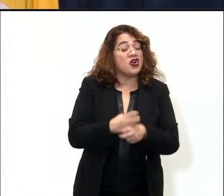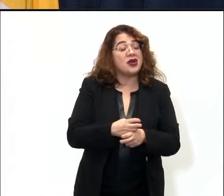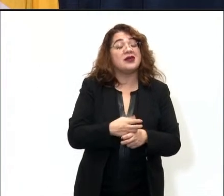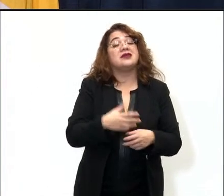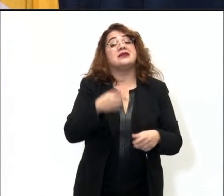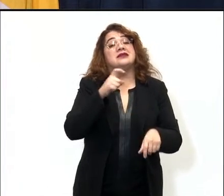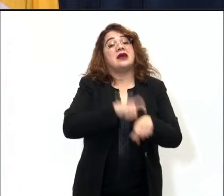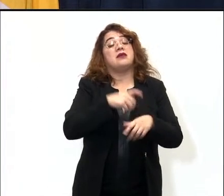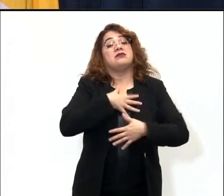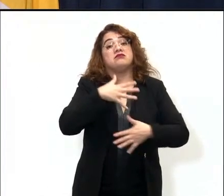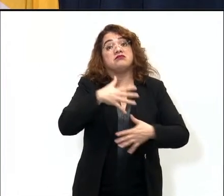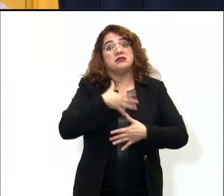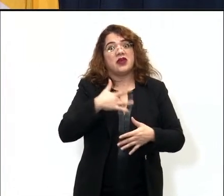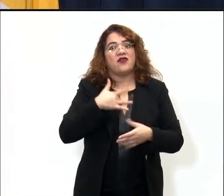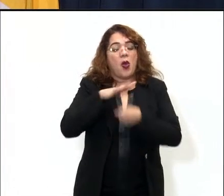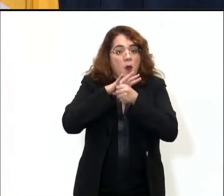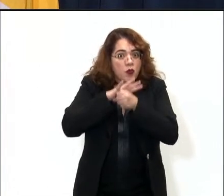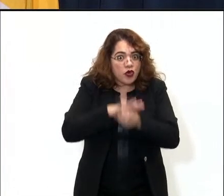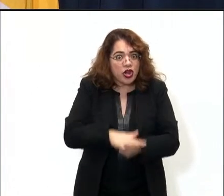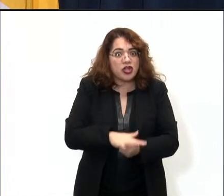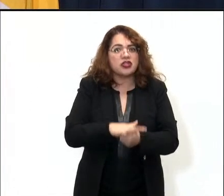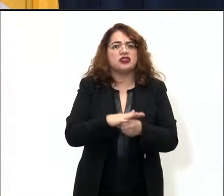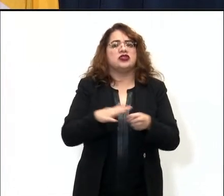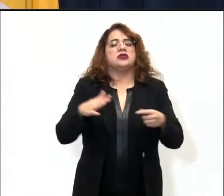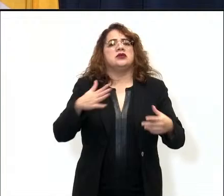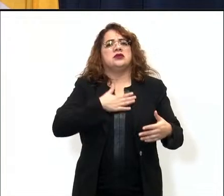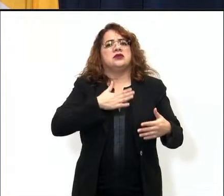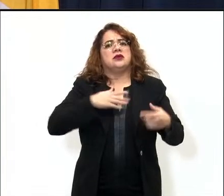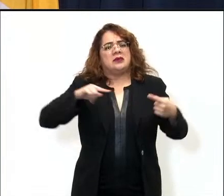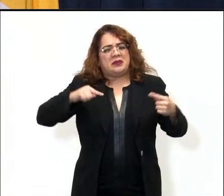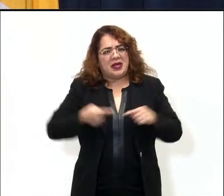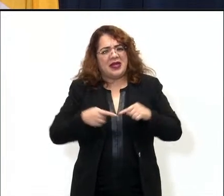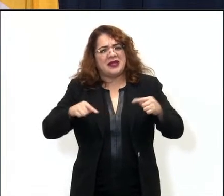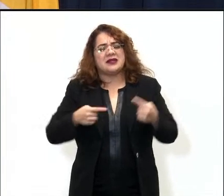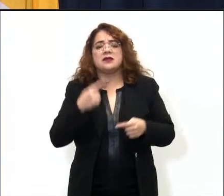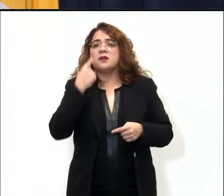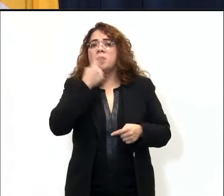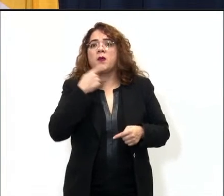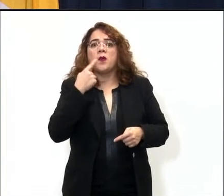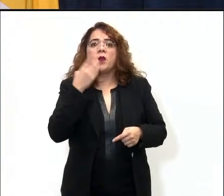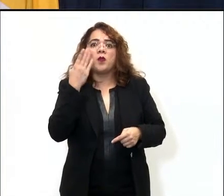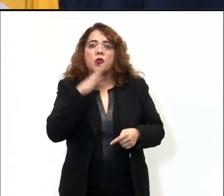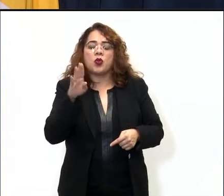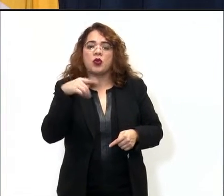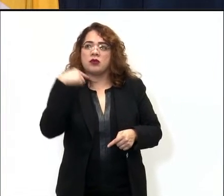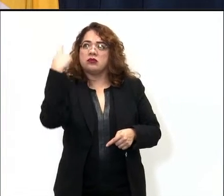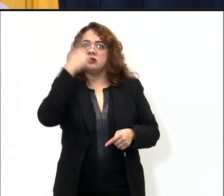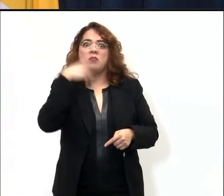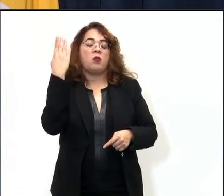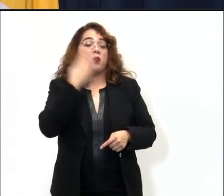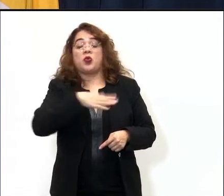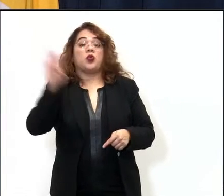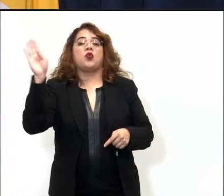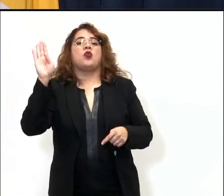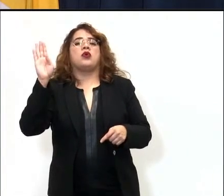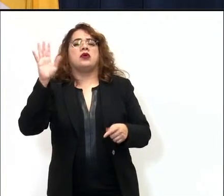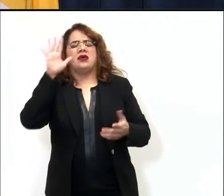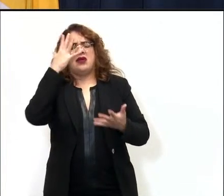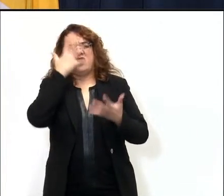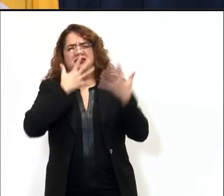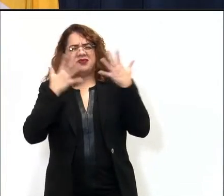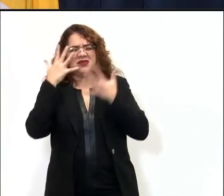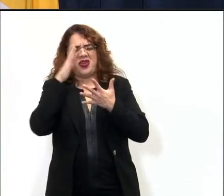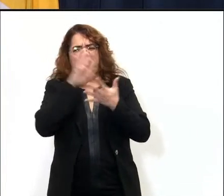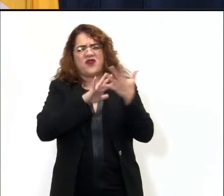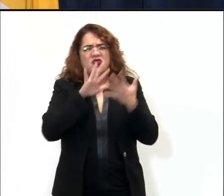respirar, presión, o dolor en el pecho, labios o cara azuladas, confusión